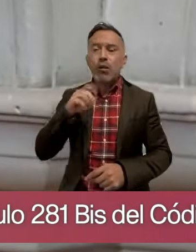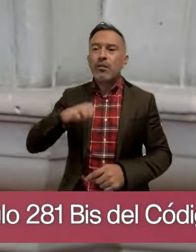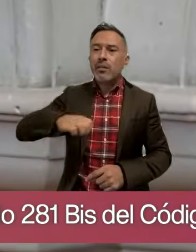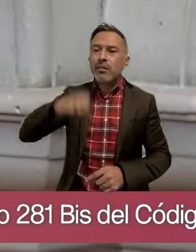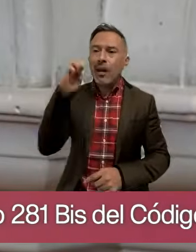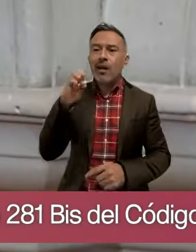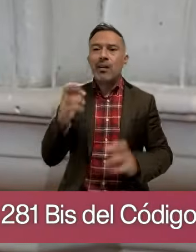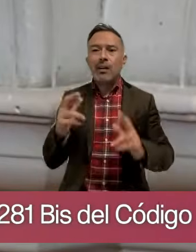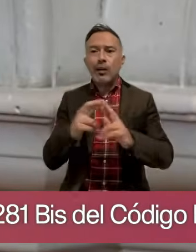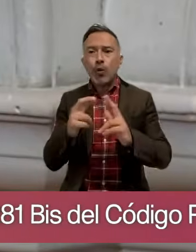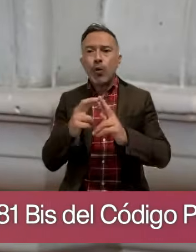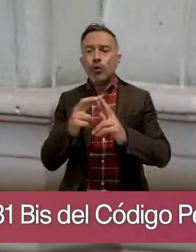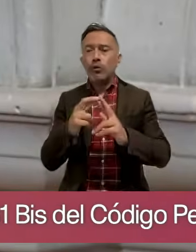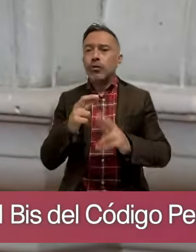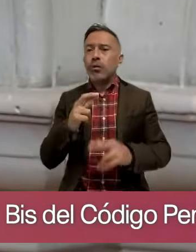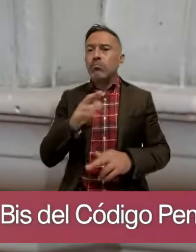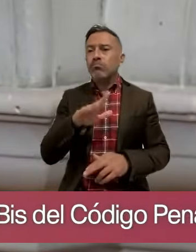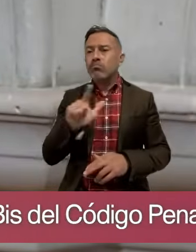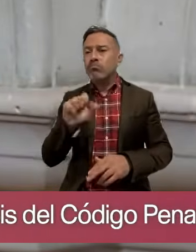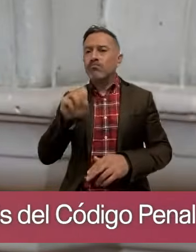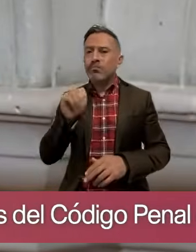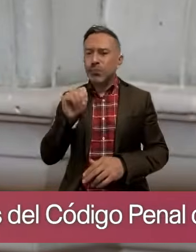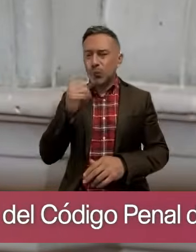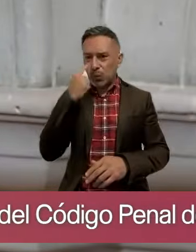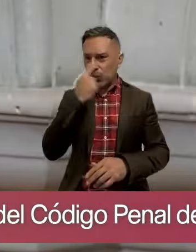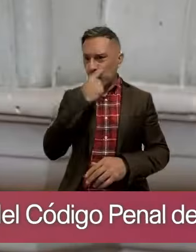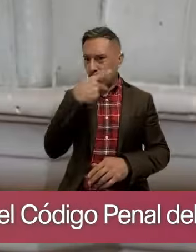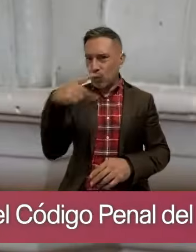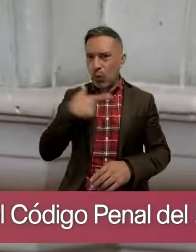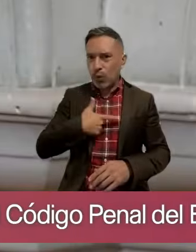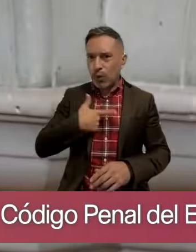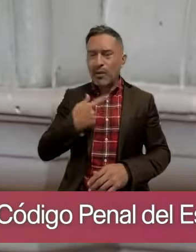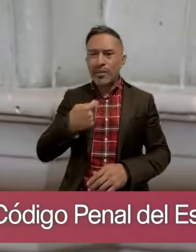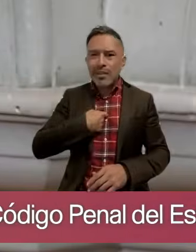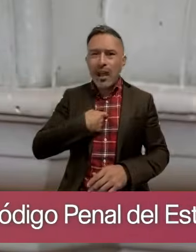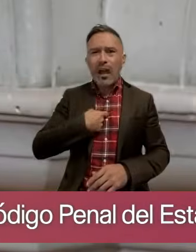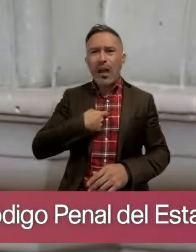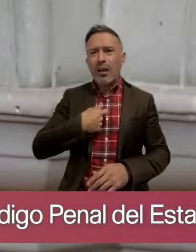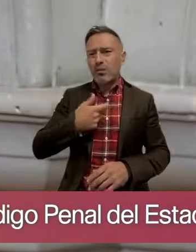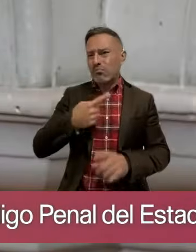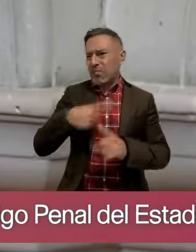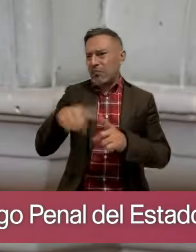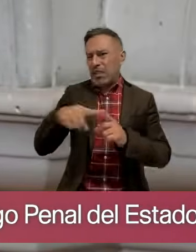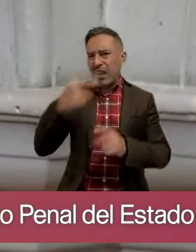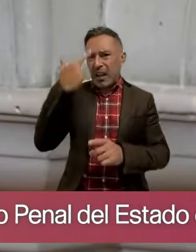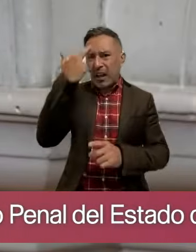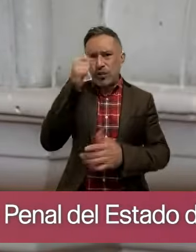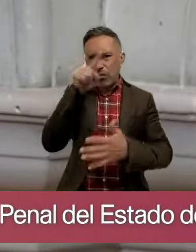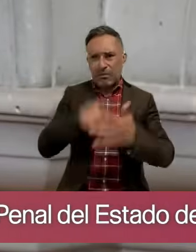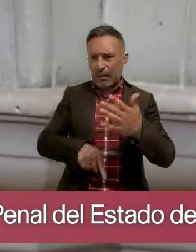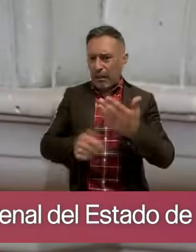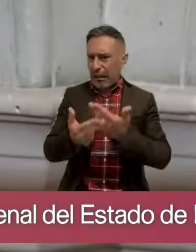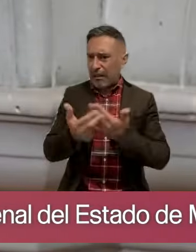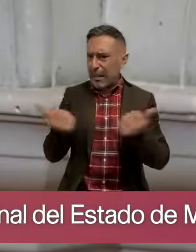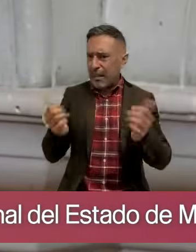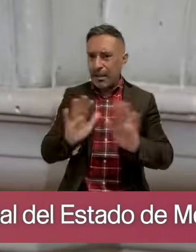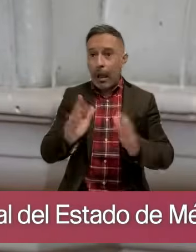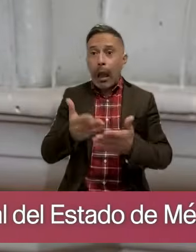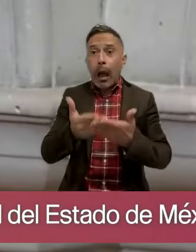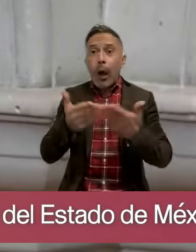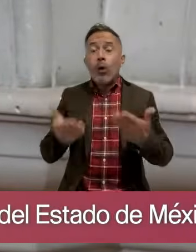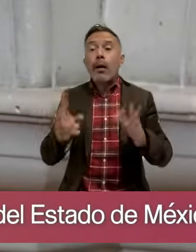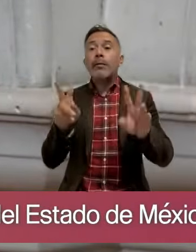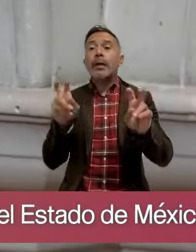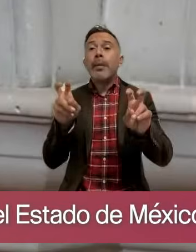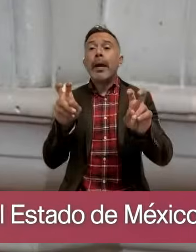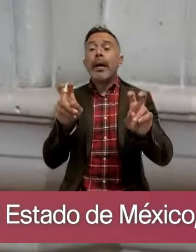orientación sexual, identidad o cualquier otra razón. Hoy hablamos de homicidios a personas trans y